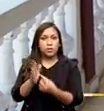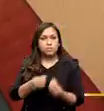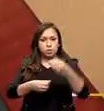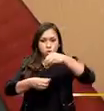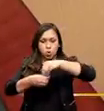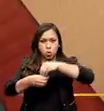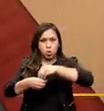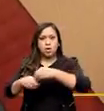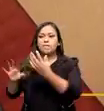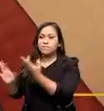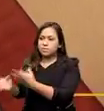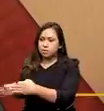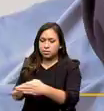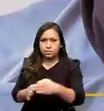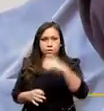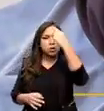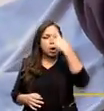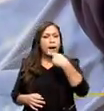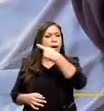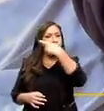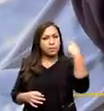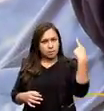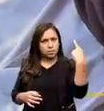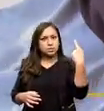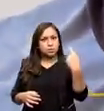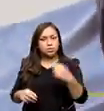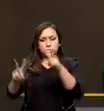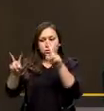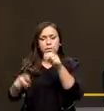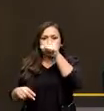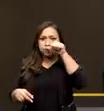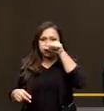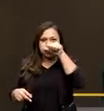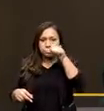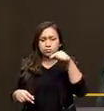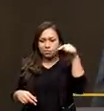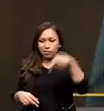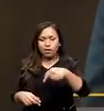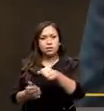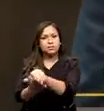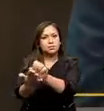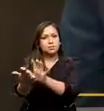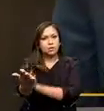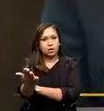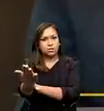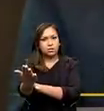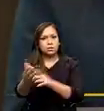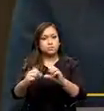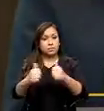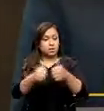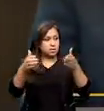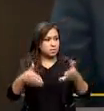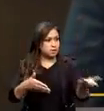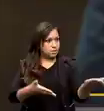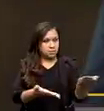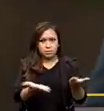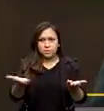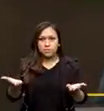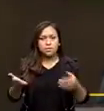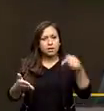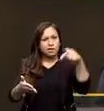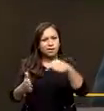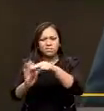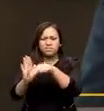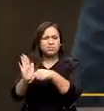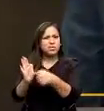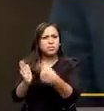para el tratamiento y rehabilitación real de consumidores de drogas. Este proyecto, señoras y señores asambleístas, contempla